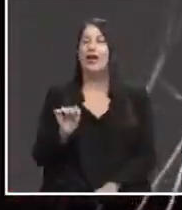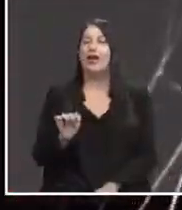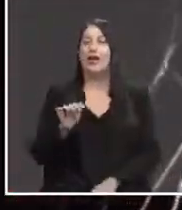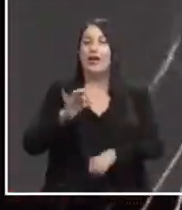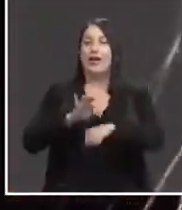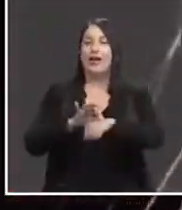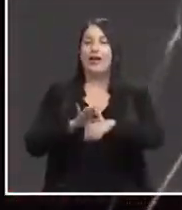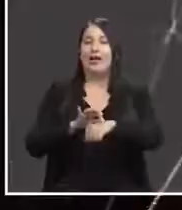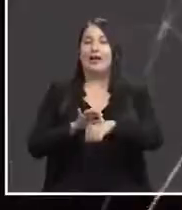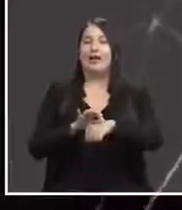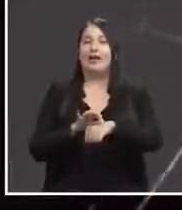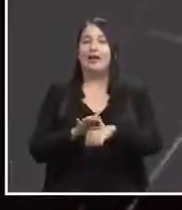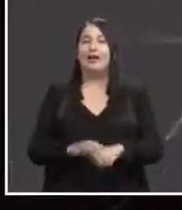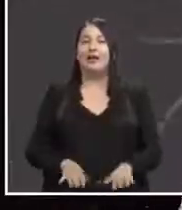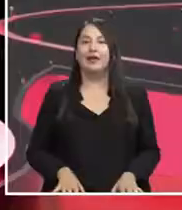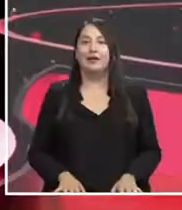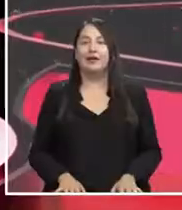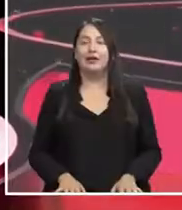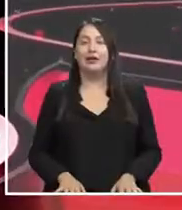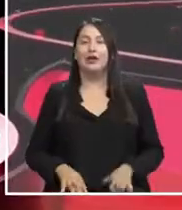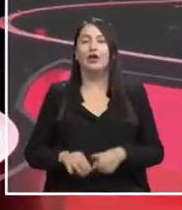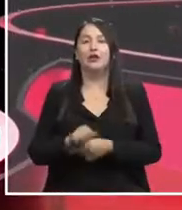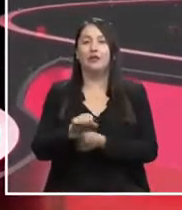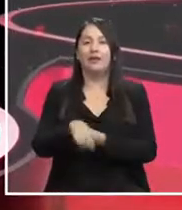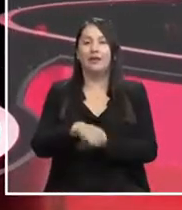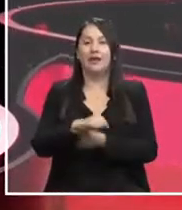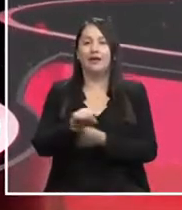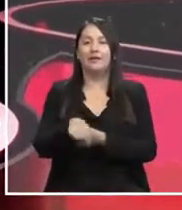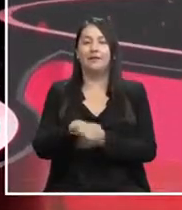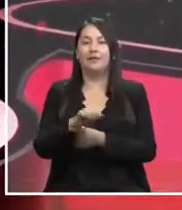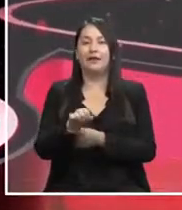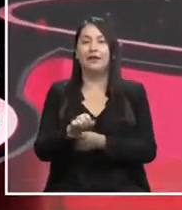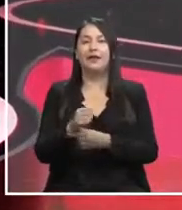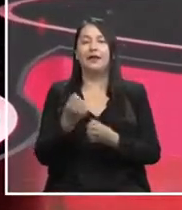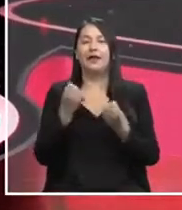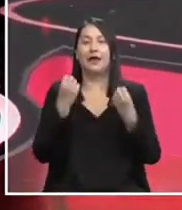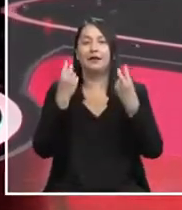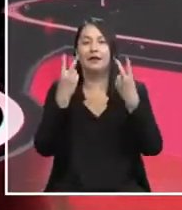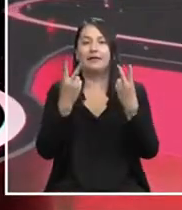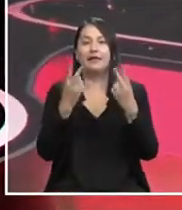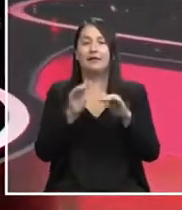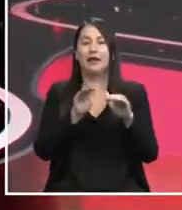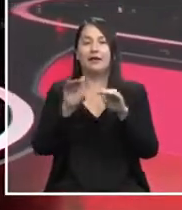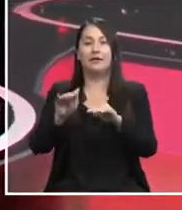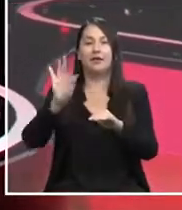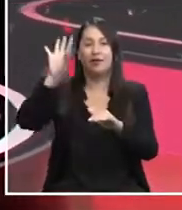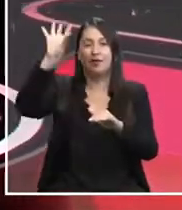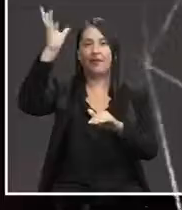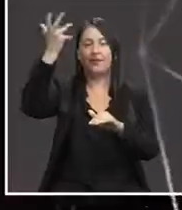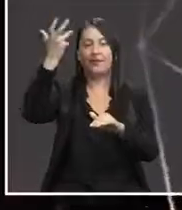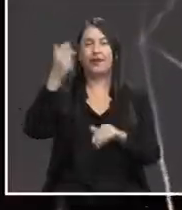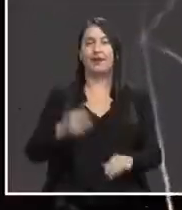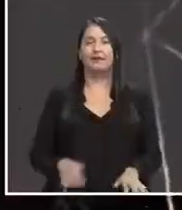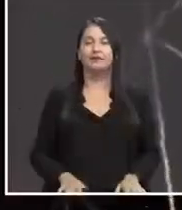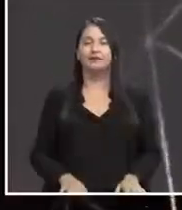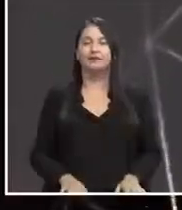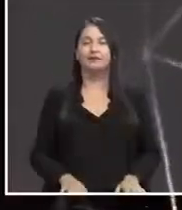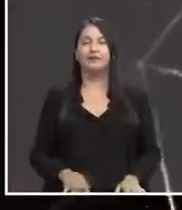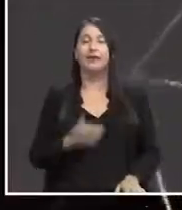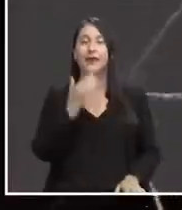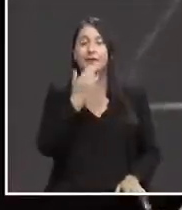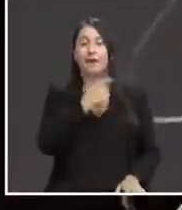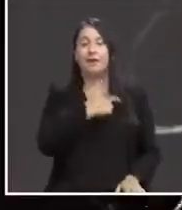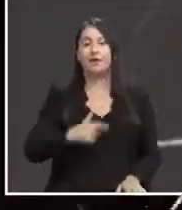cirugía ortopédica y además es activista medioambiental. La doctora Stordalen es fundadora y